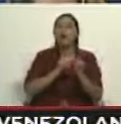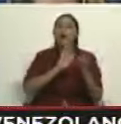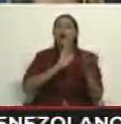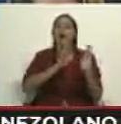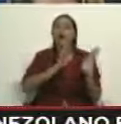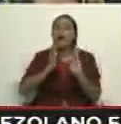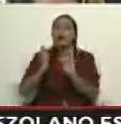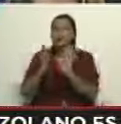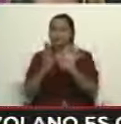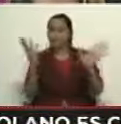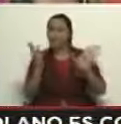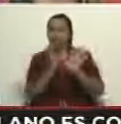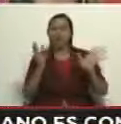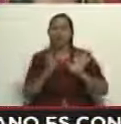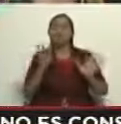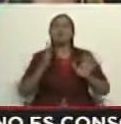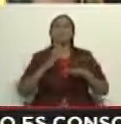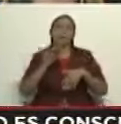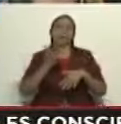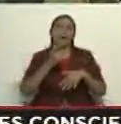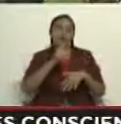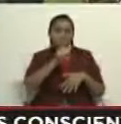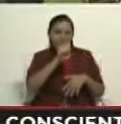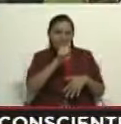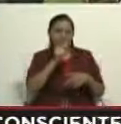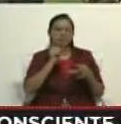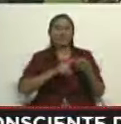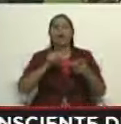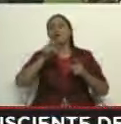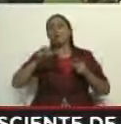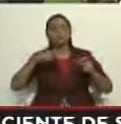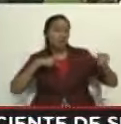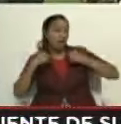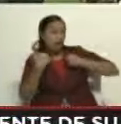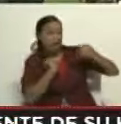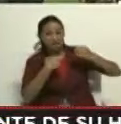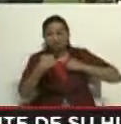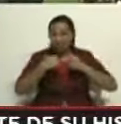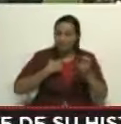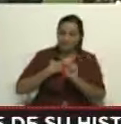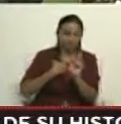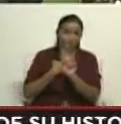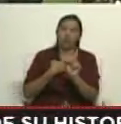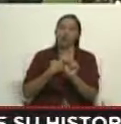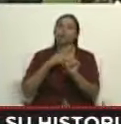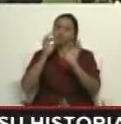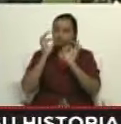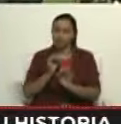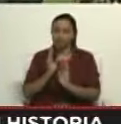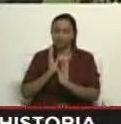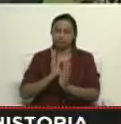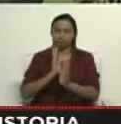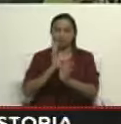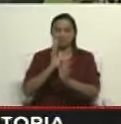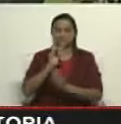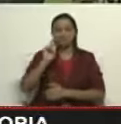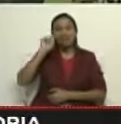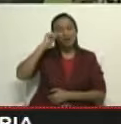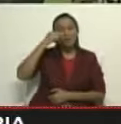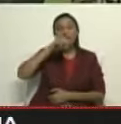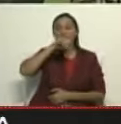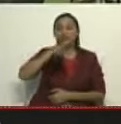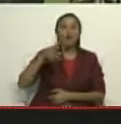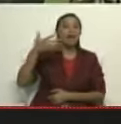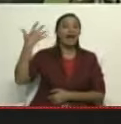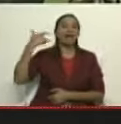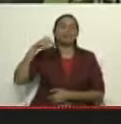comida y no se llevaran licor y no se matara entre la propia gente. Eso fue una locura que da risa ahorita, pero en aquel